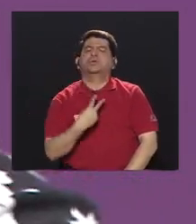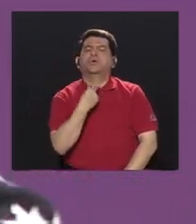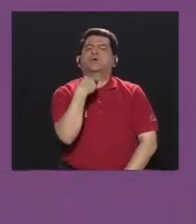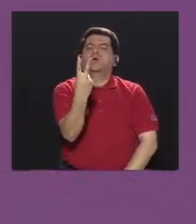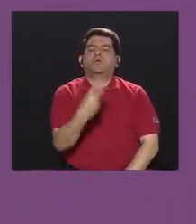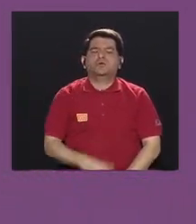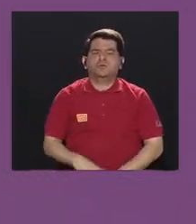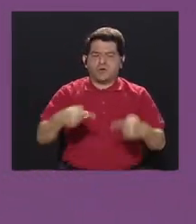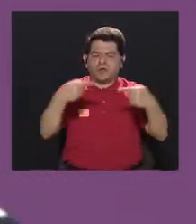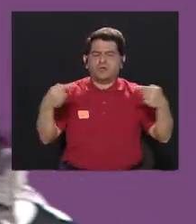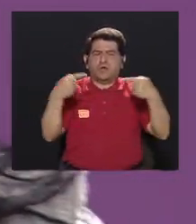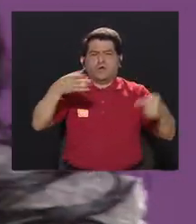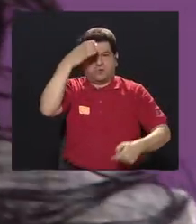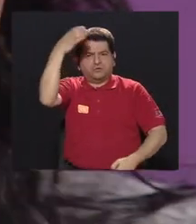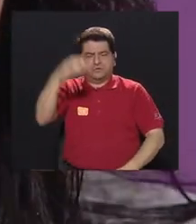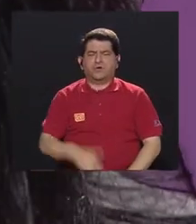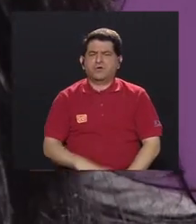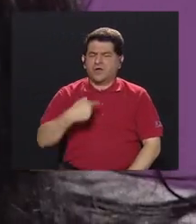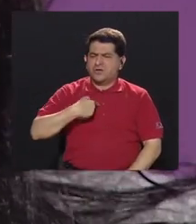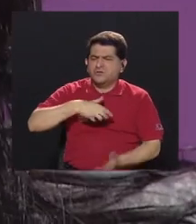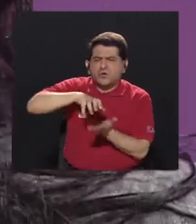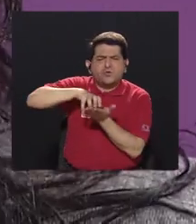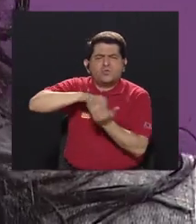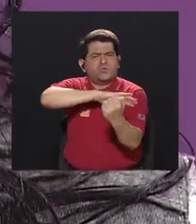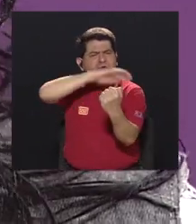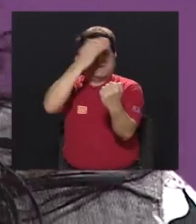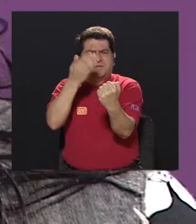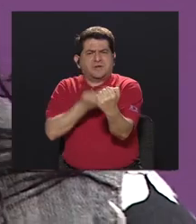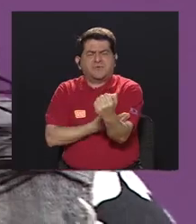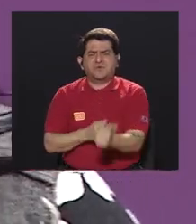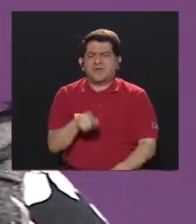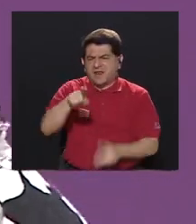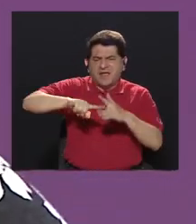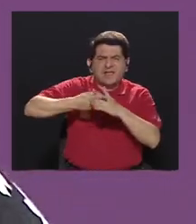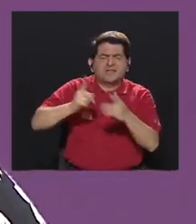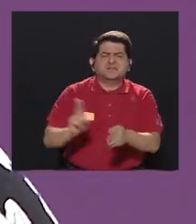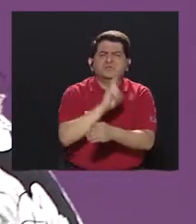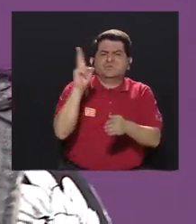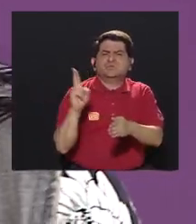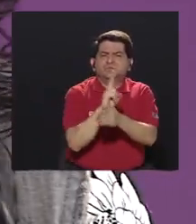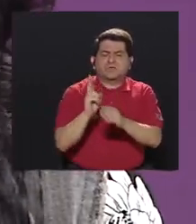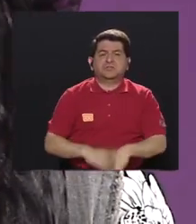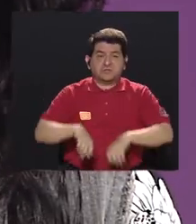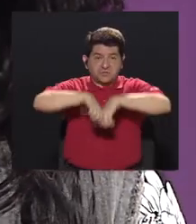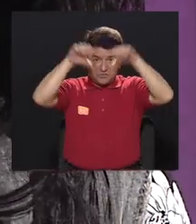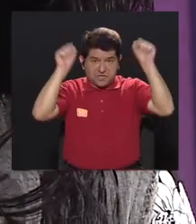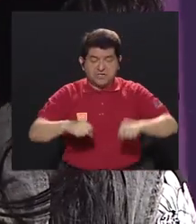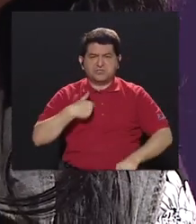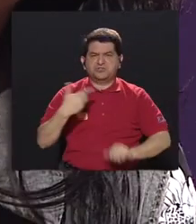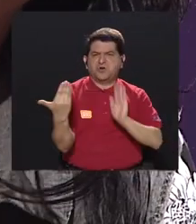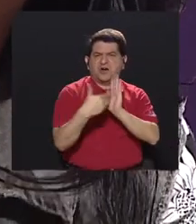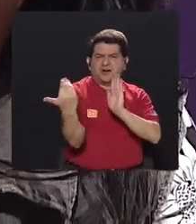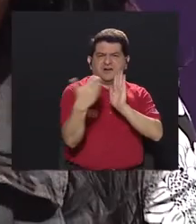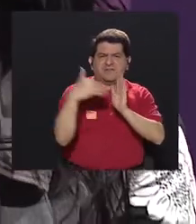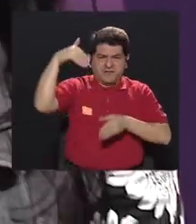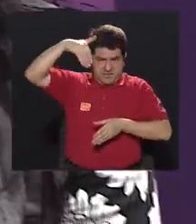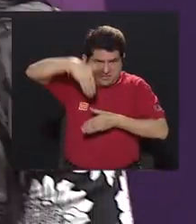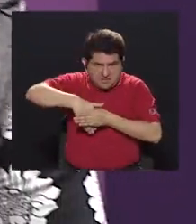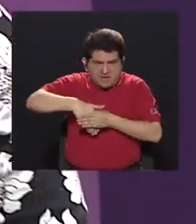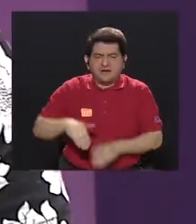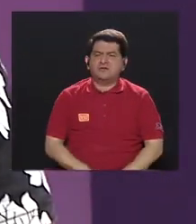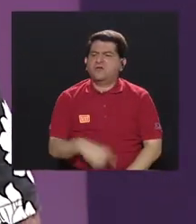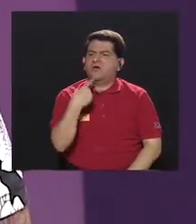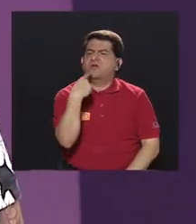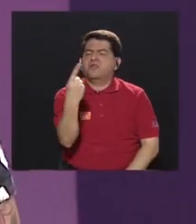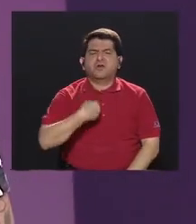lo contracultural, me cuestiono el poder sobre un instrumental. Al sistema boicoteo desde adentro,